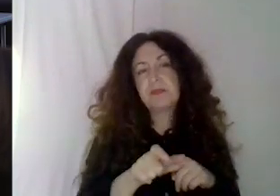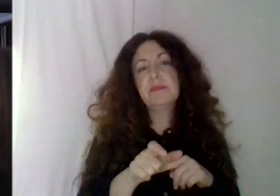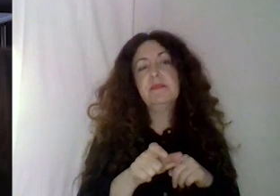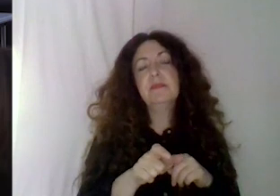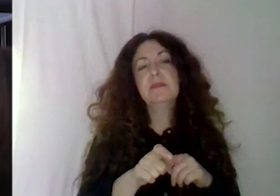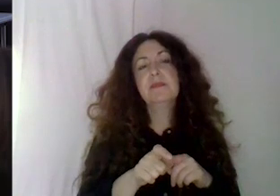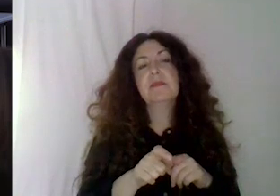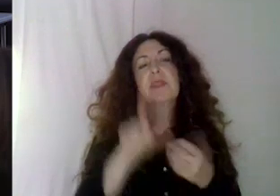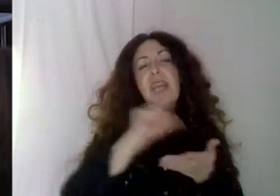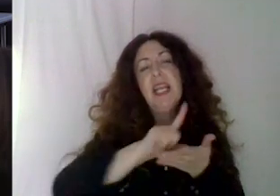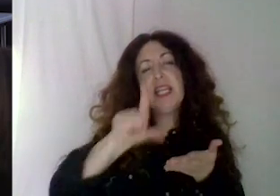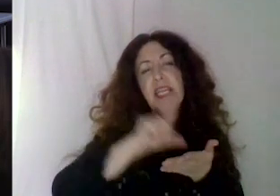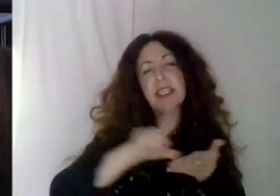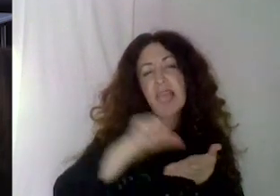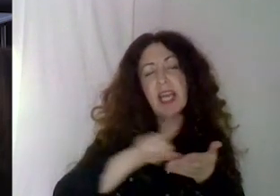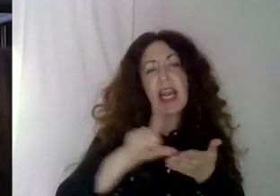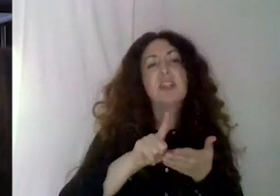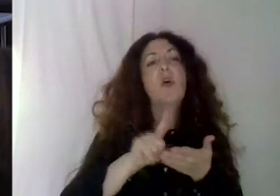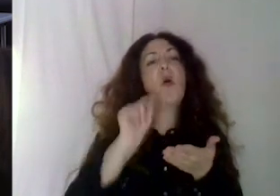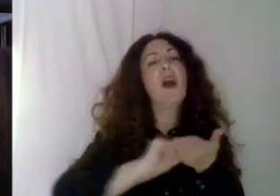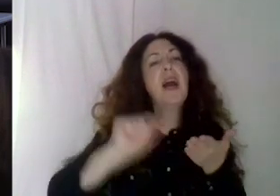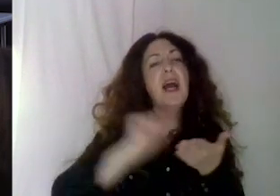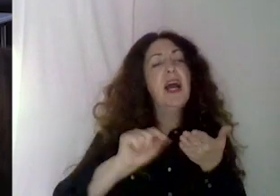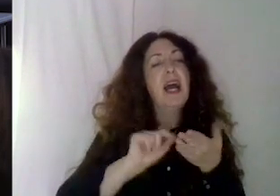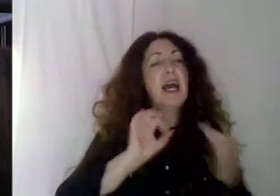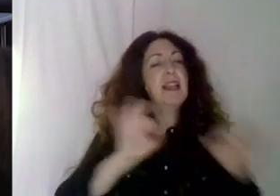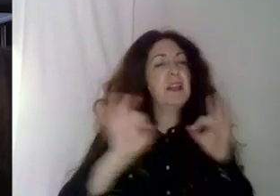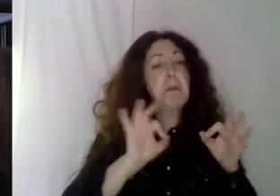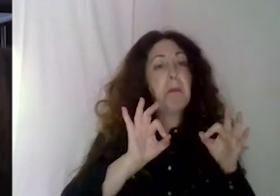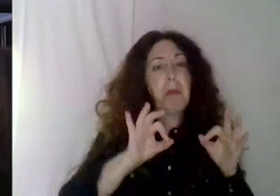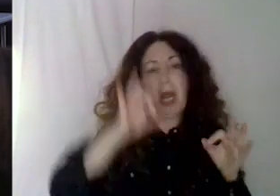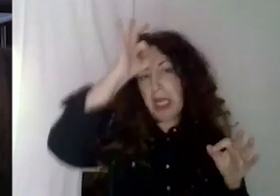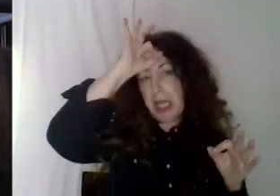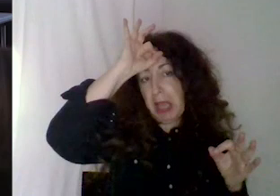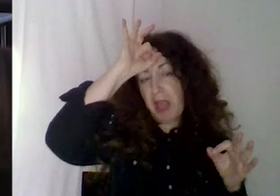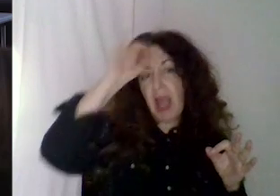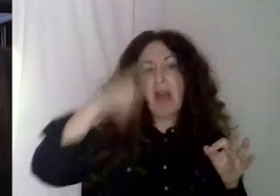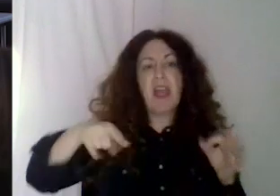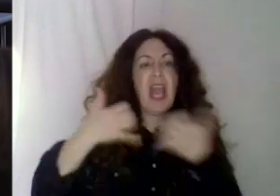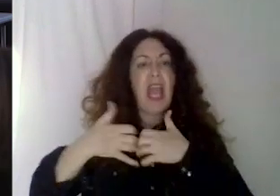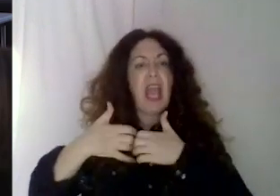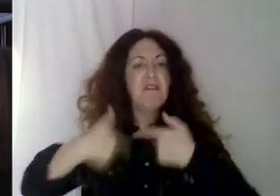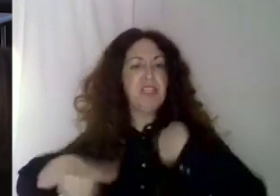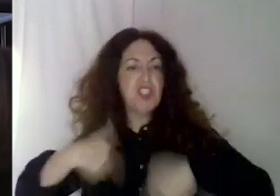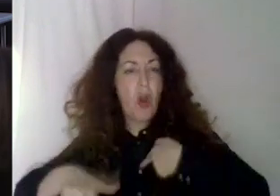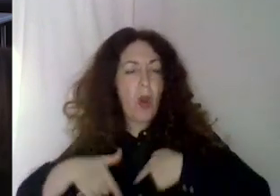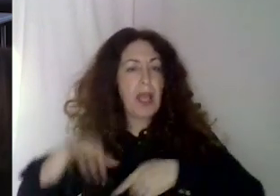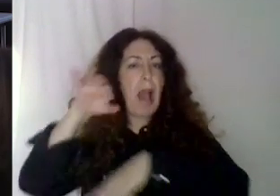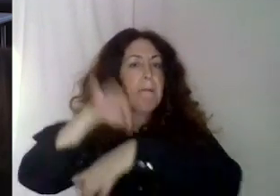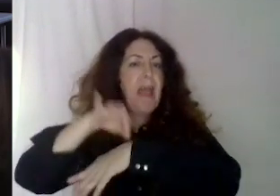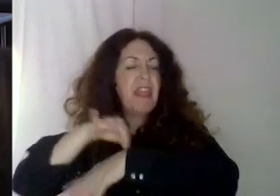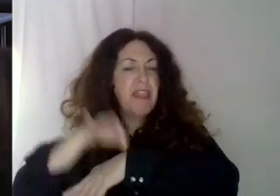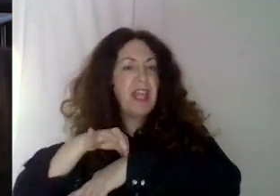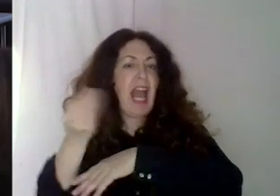el literato, el dramaturgo, no tiene ni idea de botánica, ni de fisiología, ni de medicina, ni de química, ni de